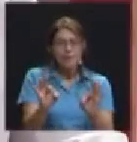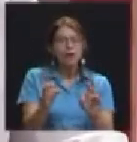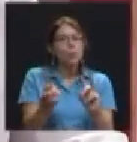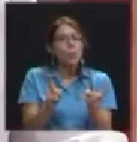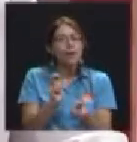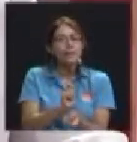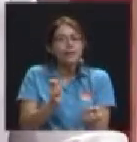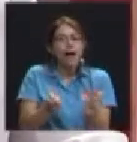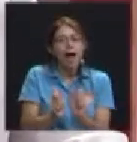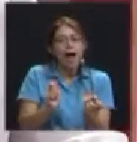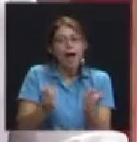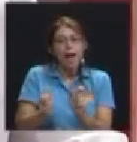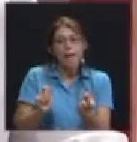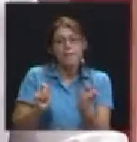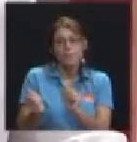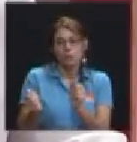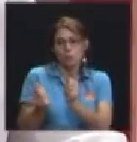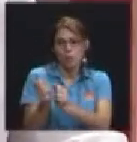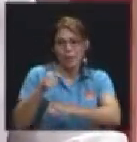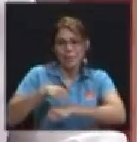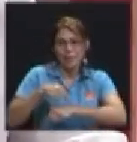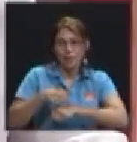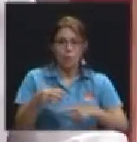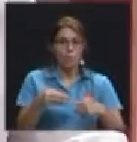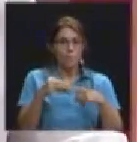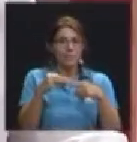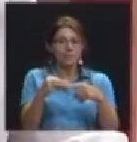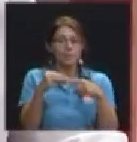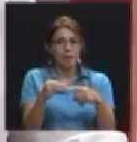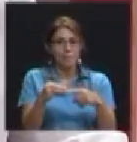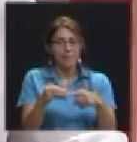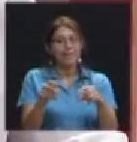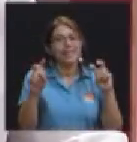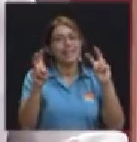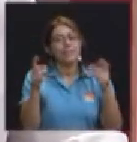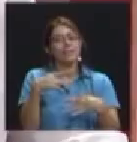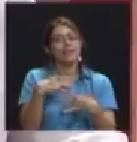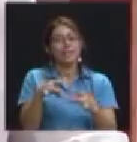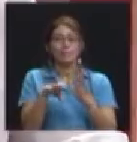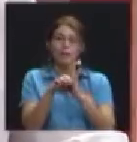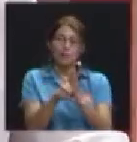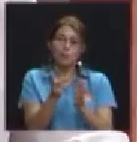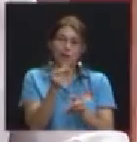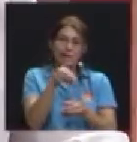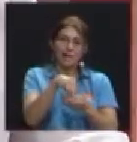tiempo, principalmente en las variables de interés, como es el ingreso y el gasto de los hogares.